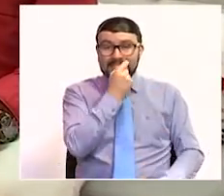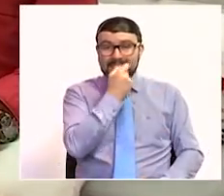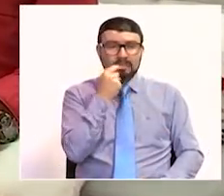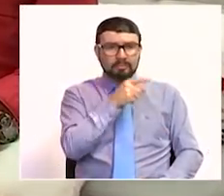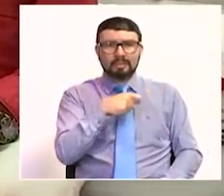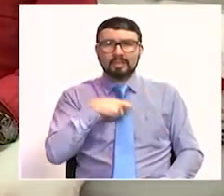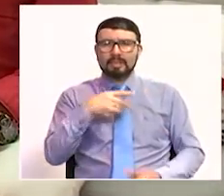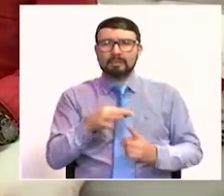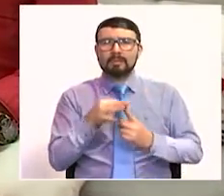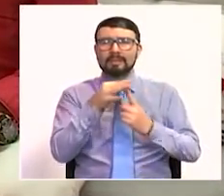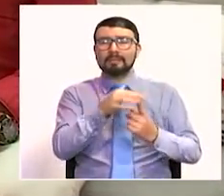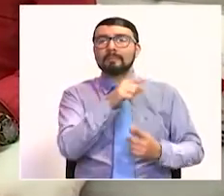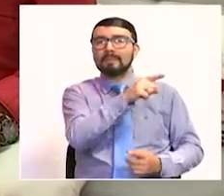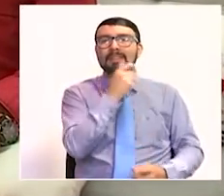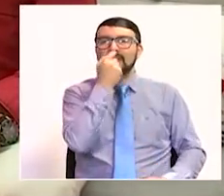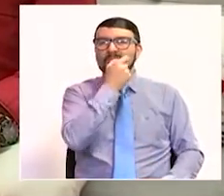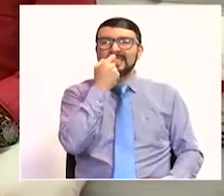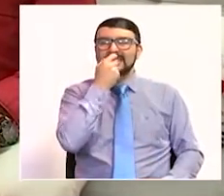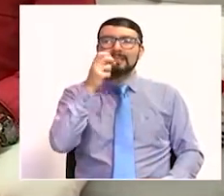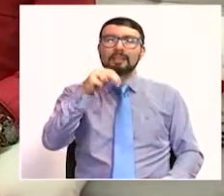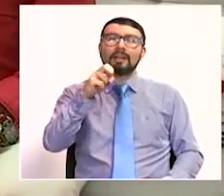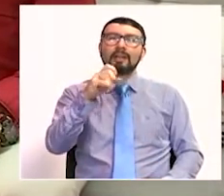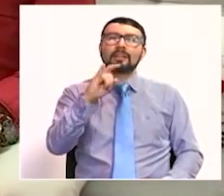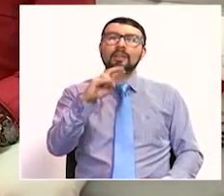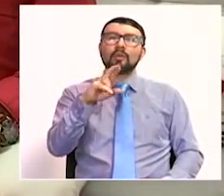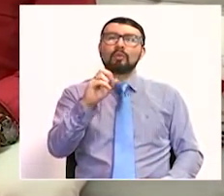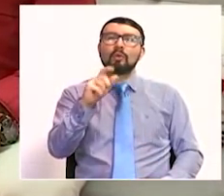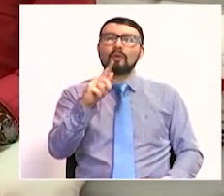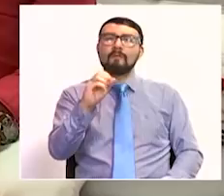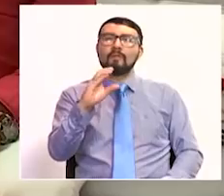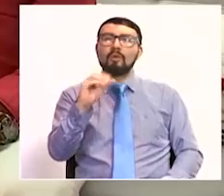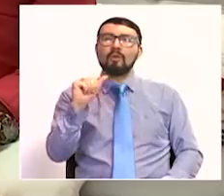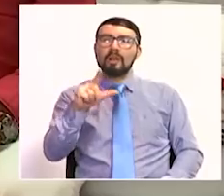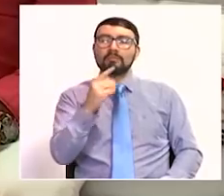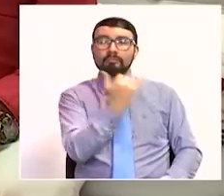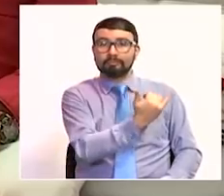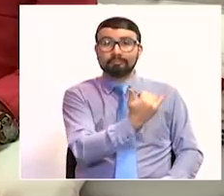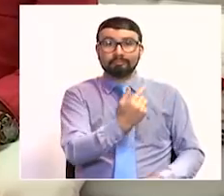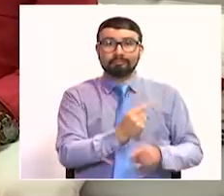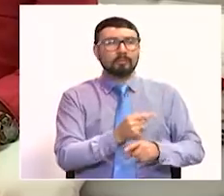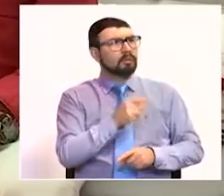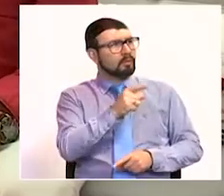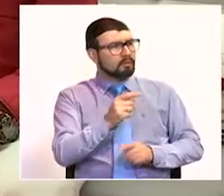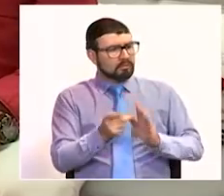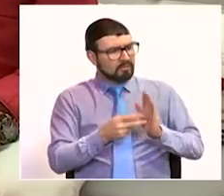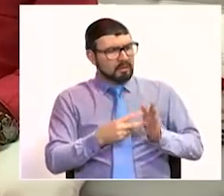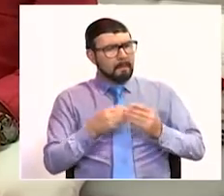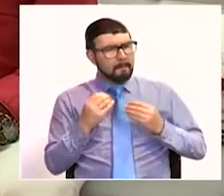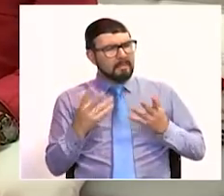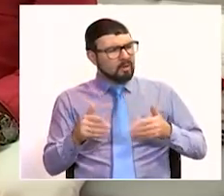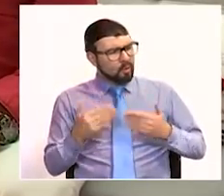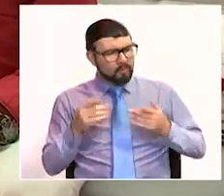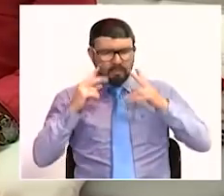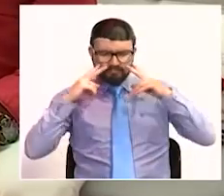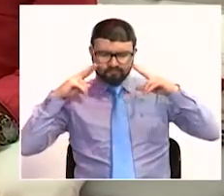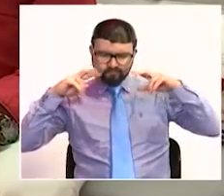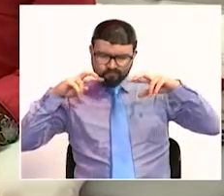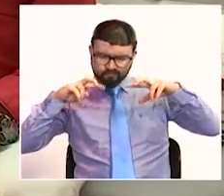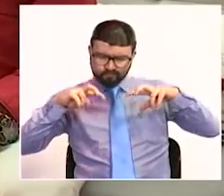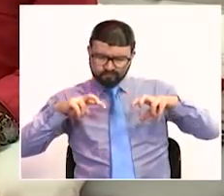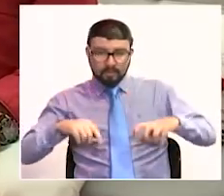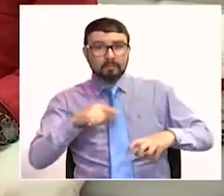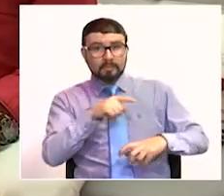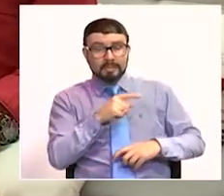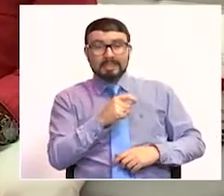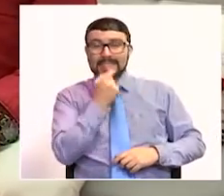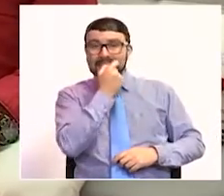en odontología neurofocal. ¿Qué papel juega la evaluación integral del paciente desde la odontología